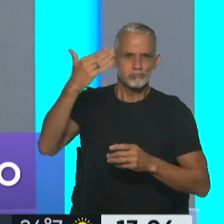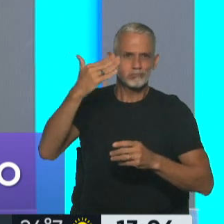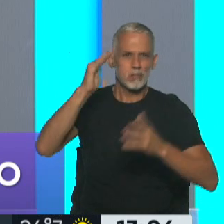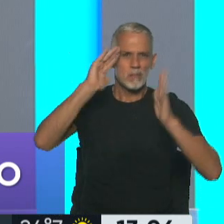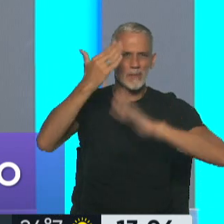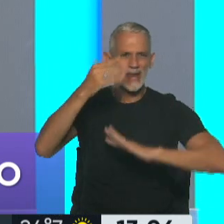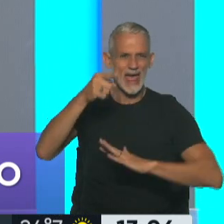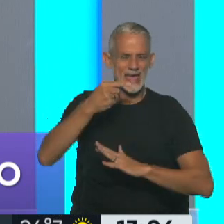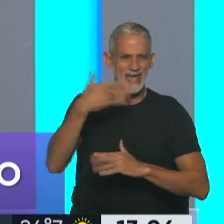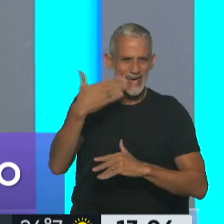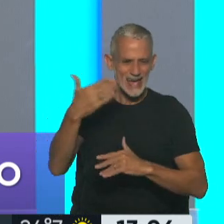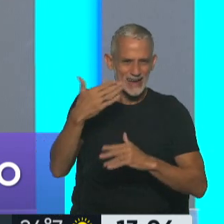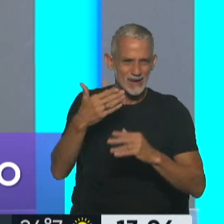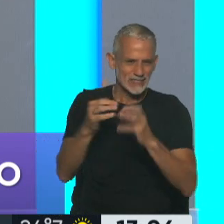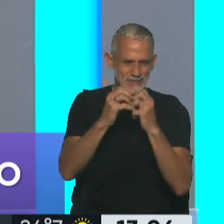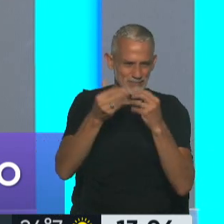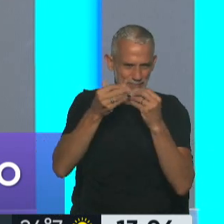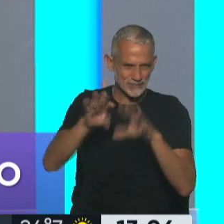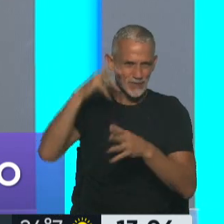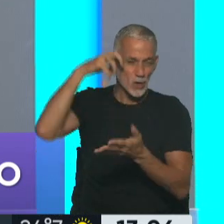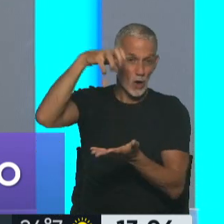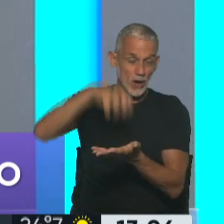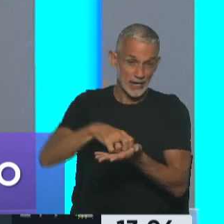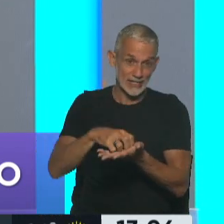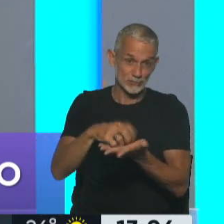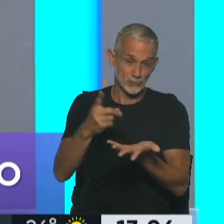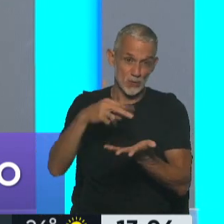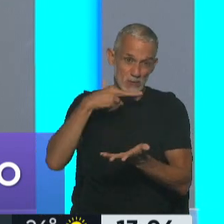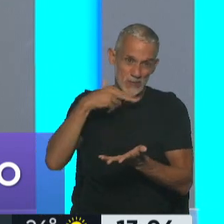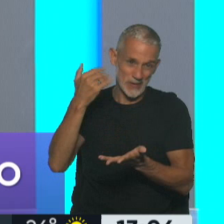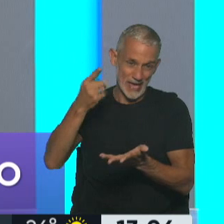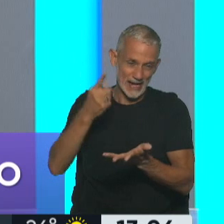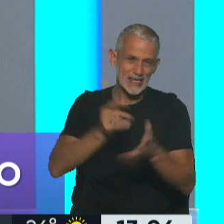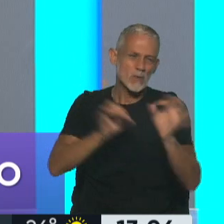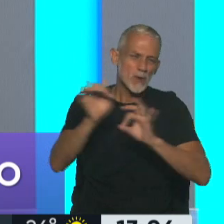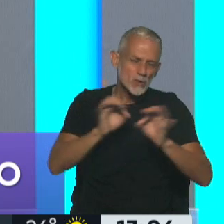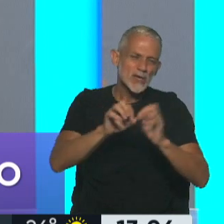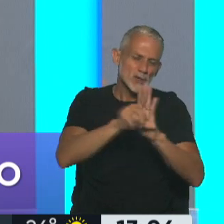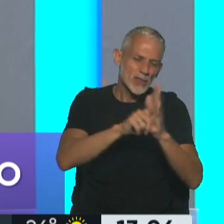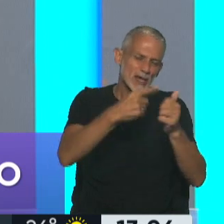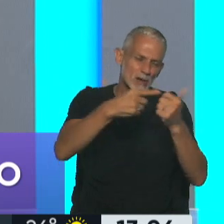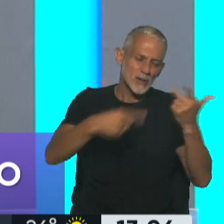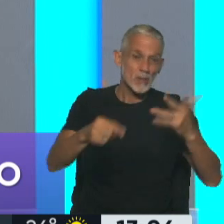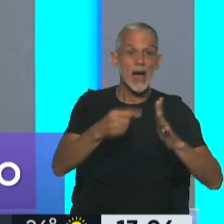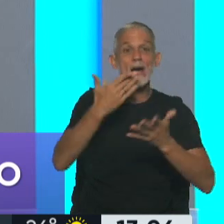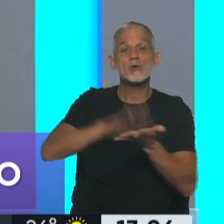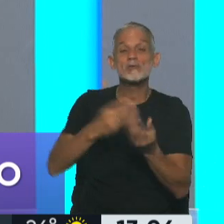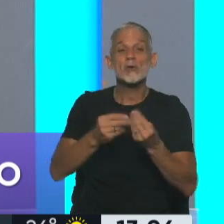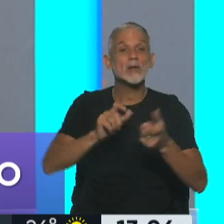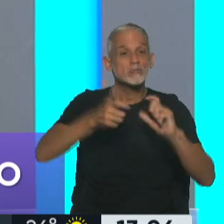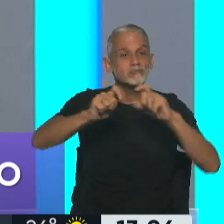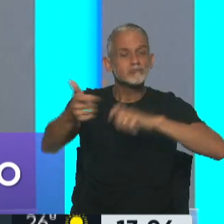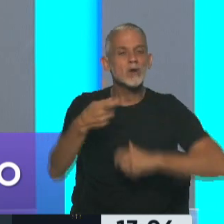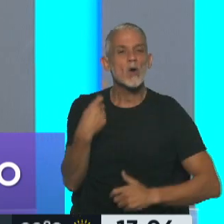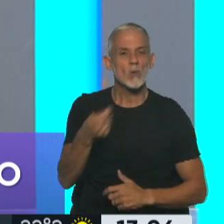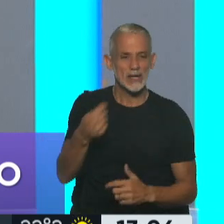el viernes al abrir la Asamblea Legislativa, donde habló de distintos proyectos de ley. Ahí habló también del tema de la movilidad